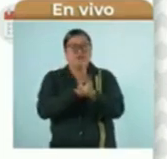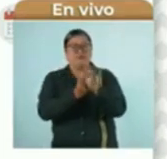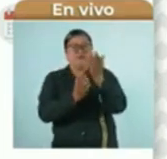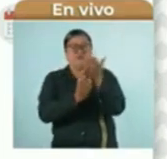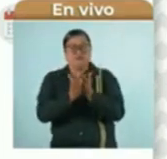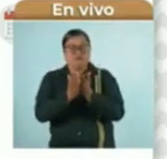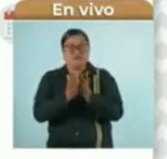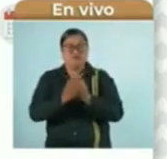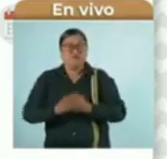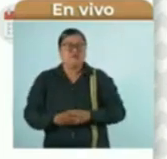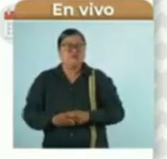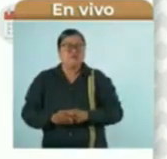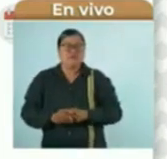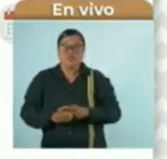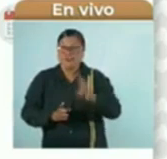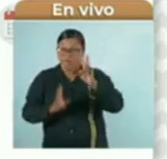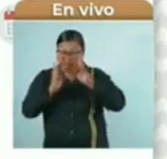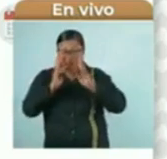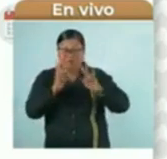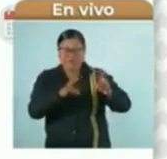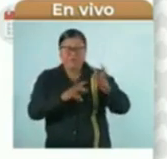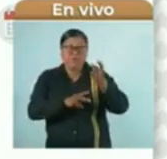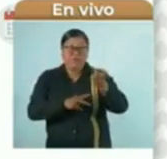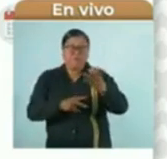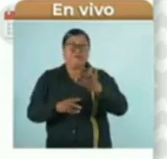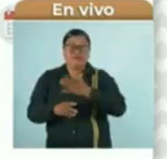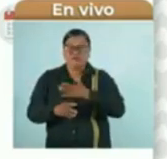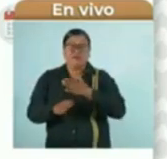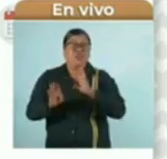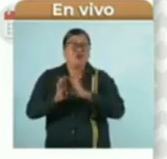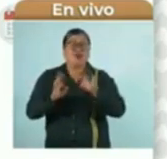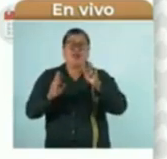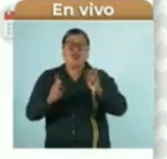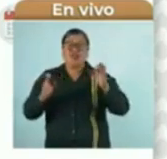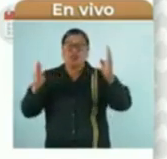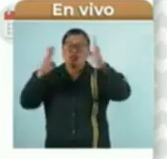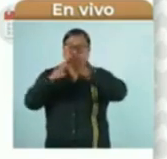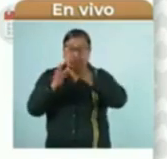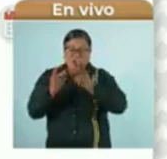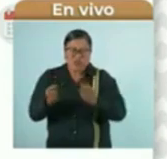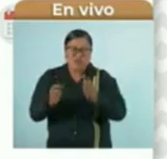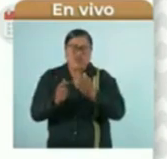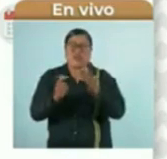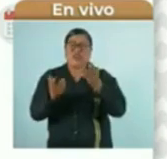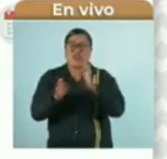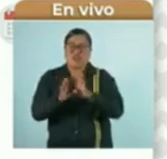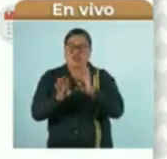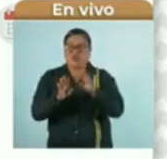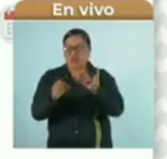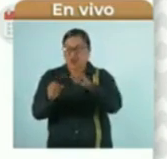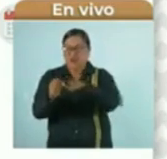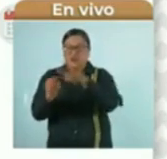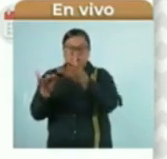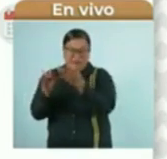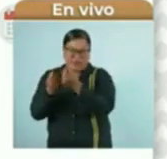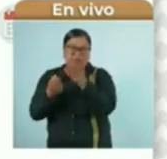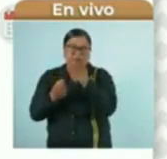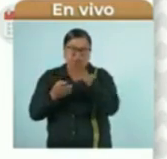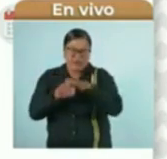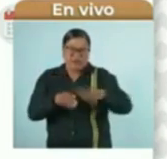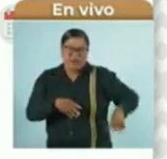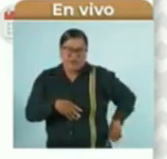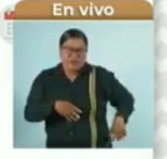dificultad como ven ustedes Entonces nosotros como junta de conciliación agraria parte de la secretaría nos hemos